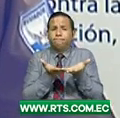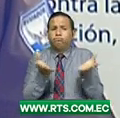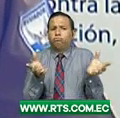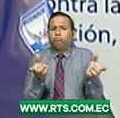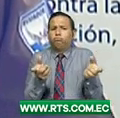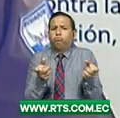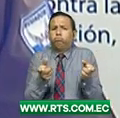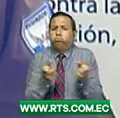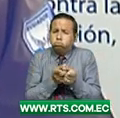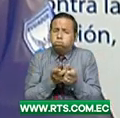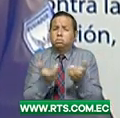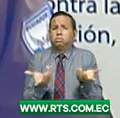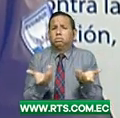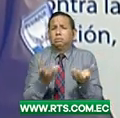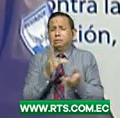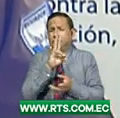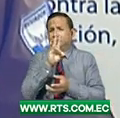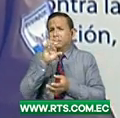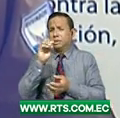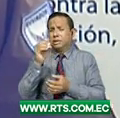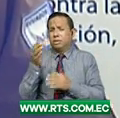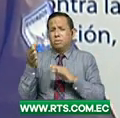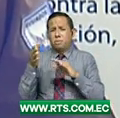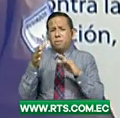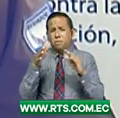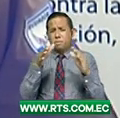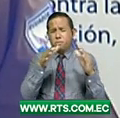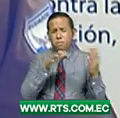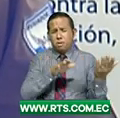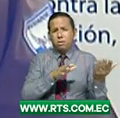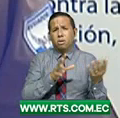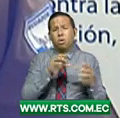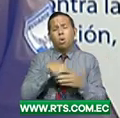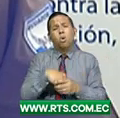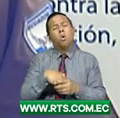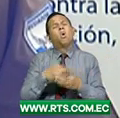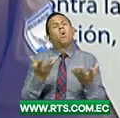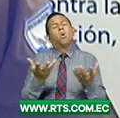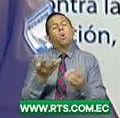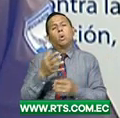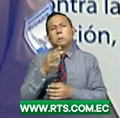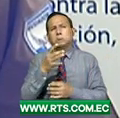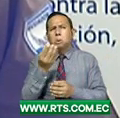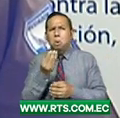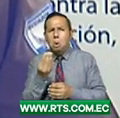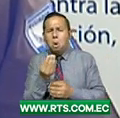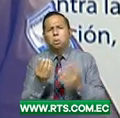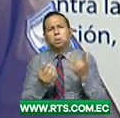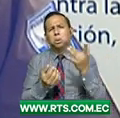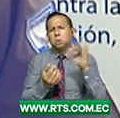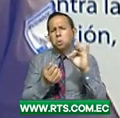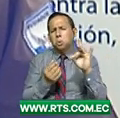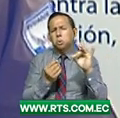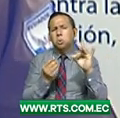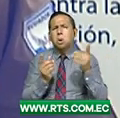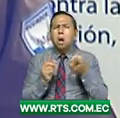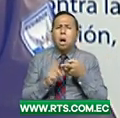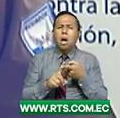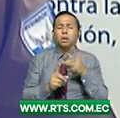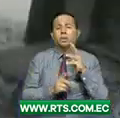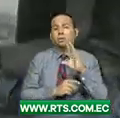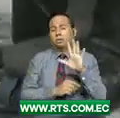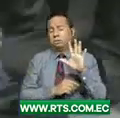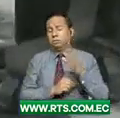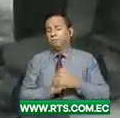en cuenta de que son casi 700 muertes violentas, en donde han fallecido personas de 18 años hasta los 65